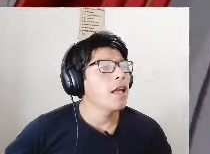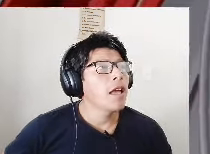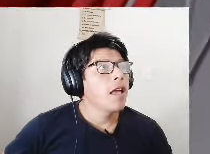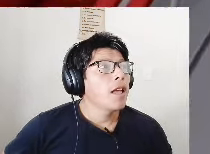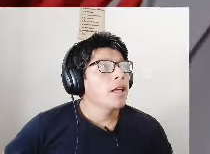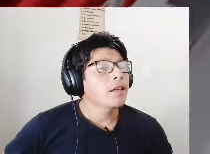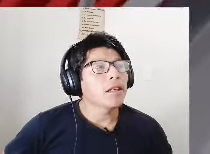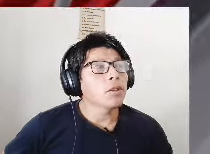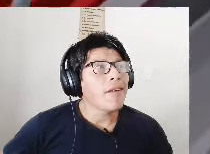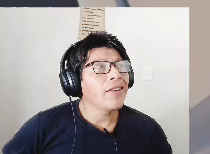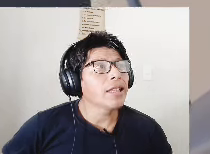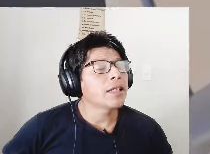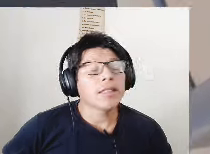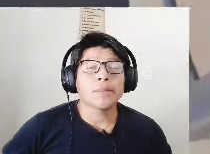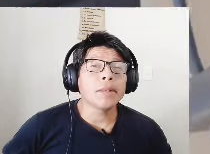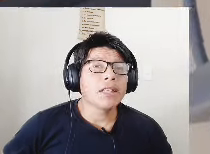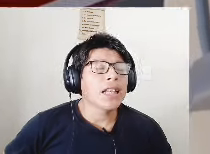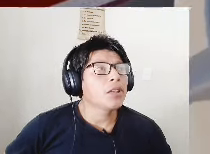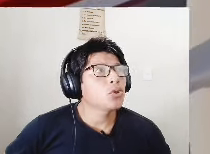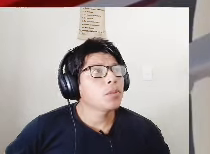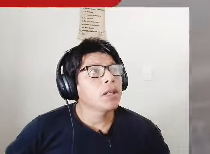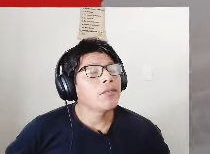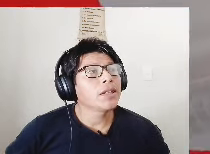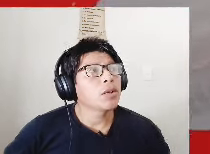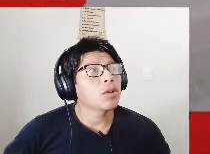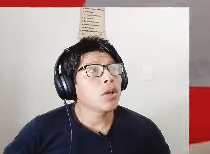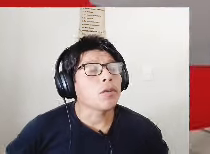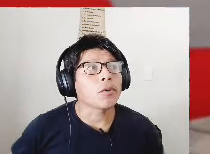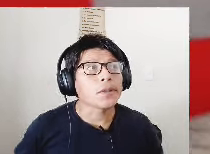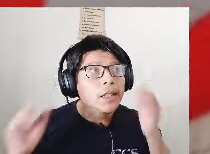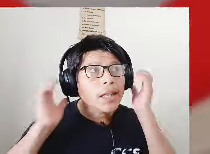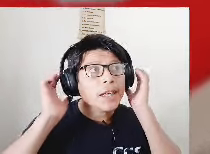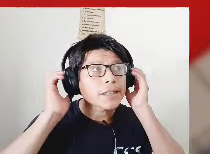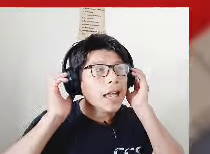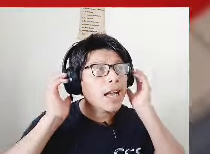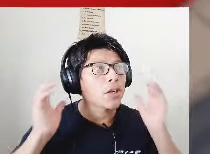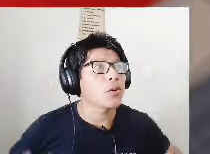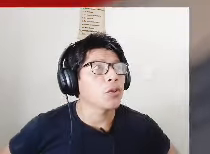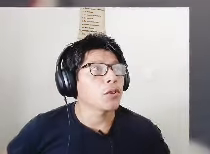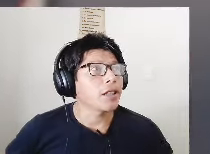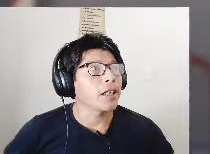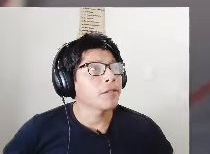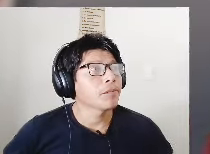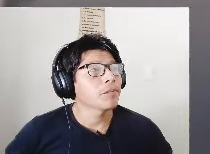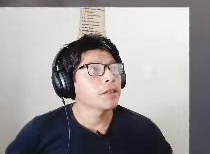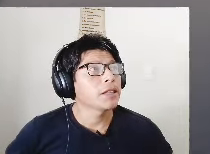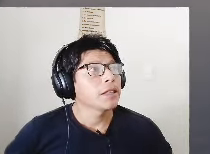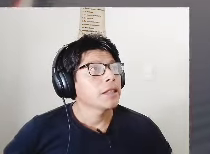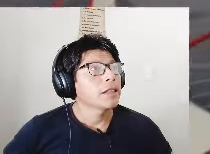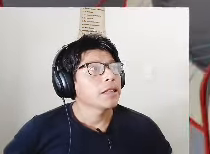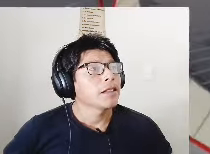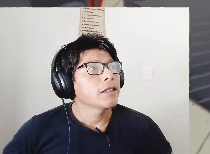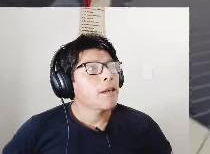viernes. Estamos a 20 de septiembre del año 2024 y hay información que darles a conocer.